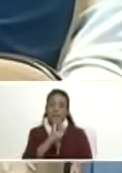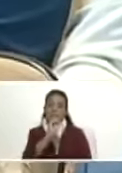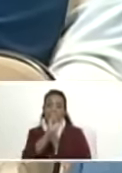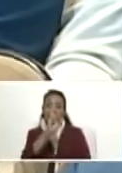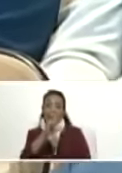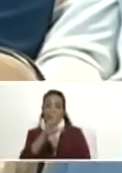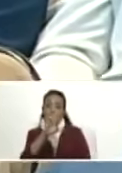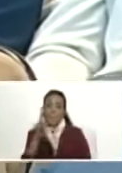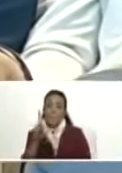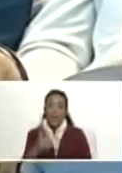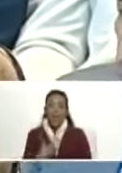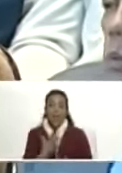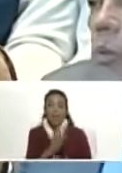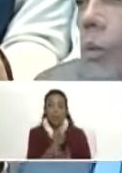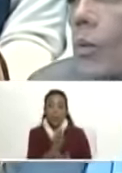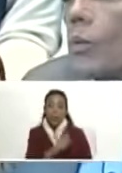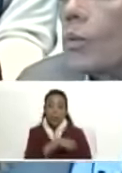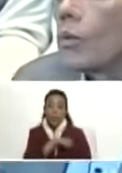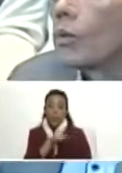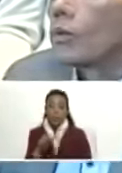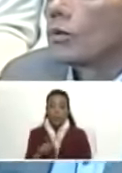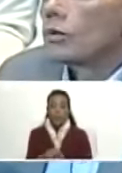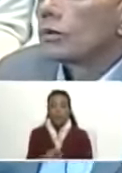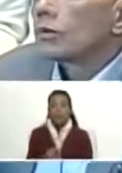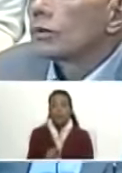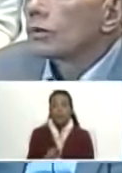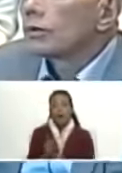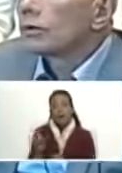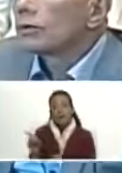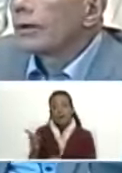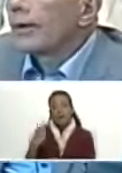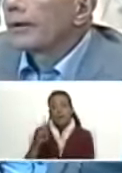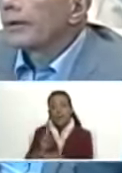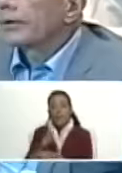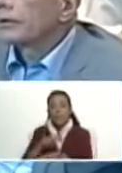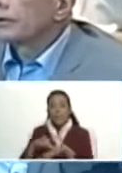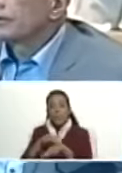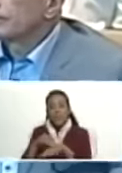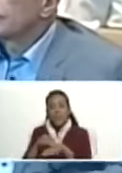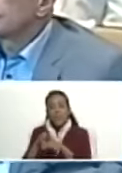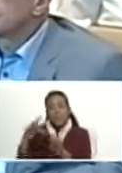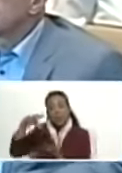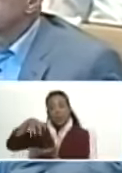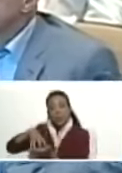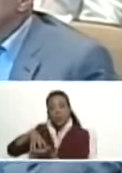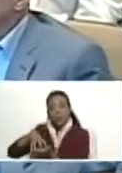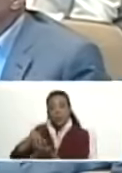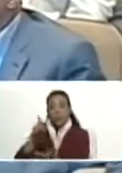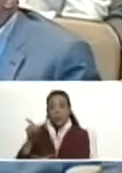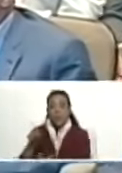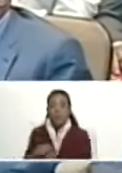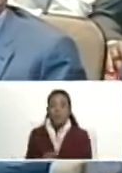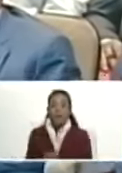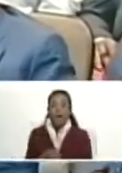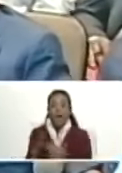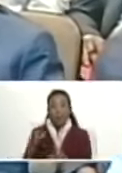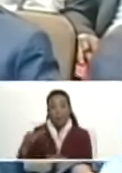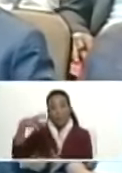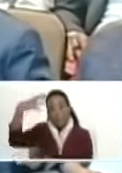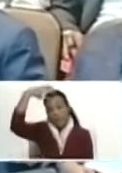al excelentísimo señor Jorge Burnham, primer ministro de esa nación amiga, a su